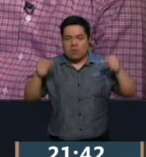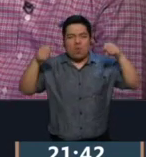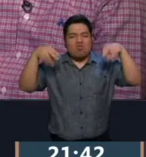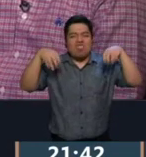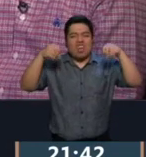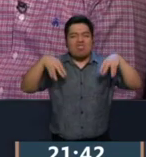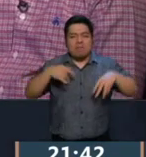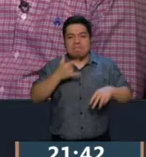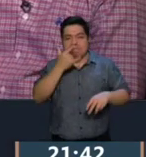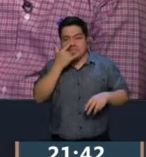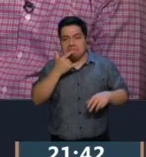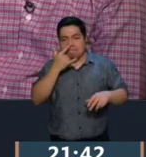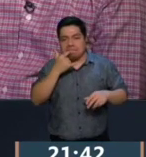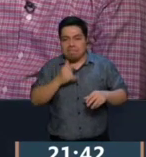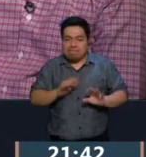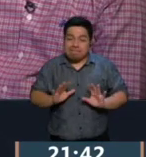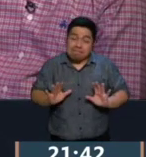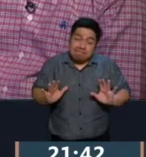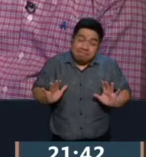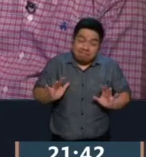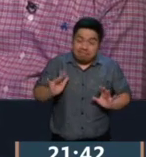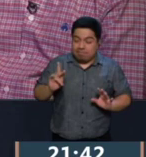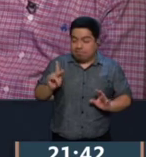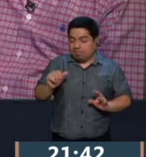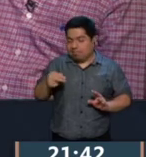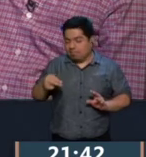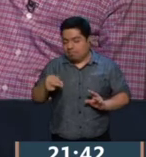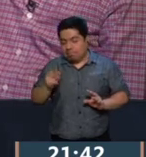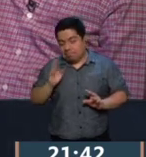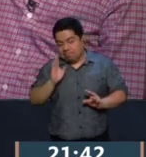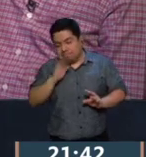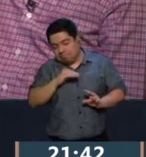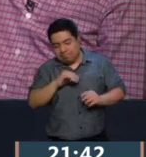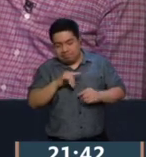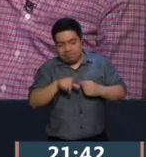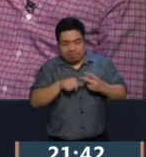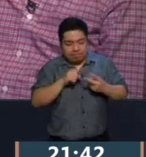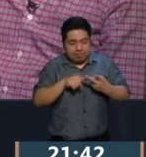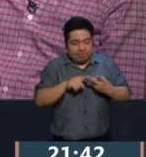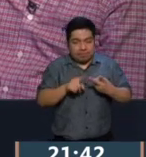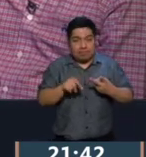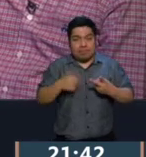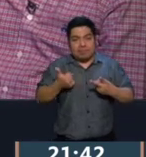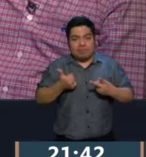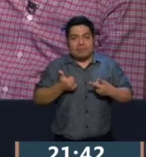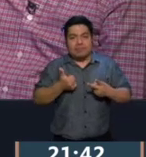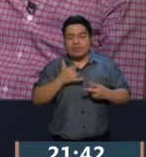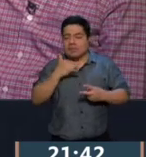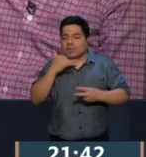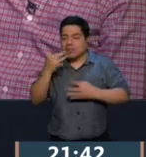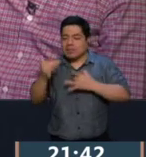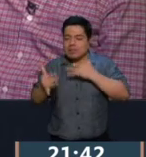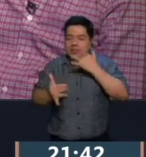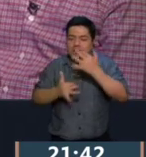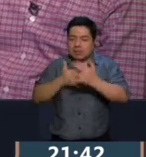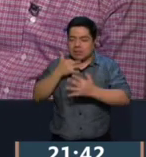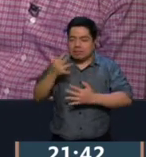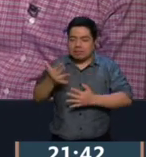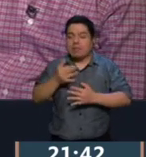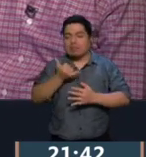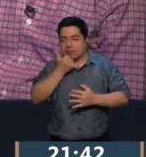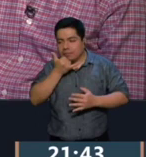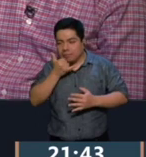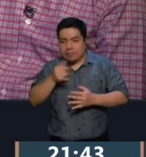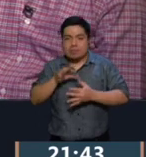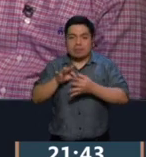atípica. Entonces, ahí claramente el PAN pues queda mal. Y la otra, pues no solamente vamos a hablar de corrupción en el debate, digo de transparencia,